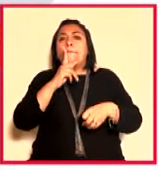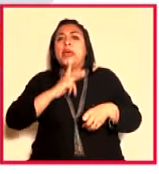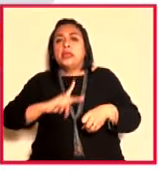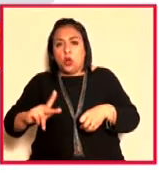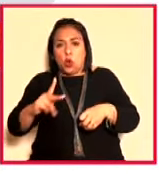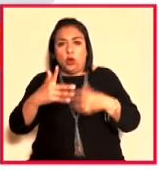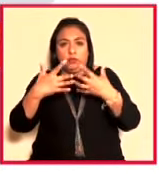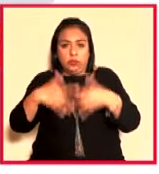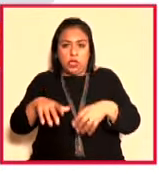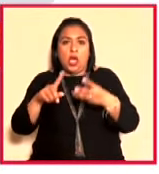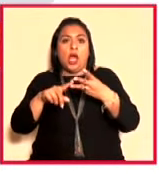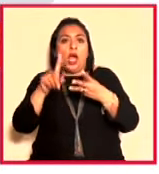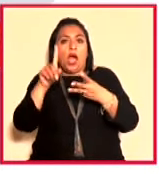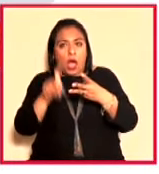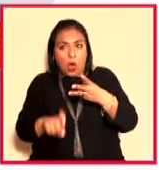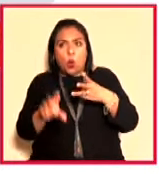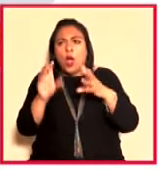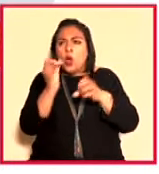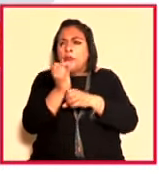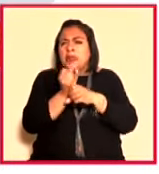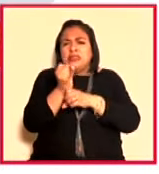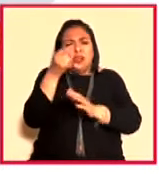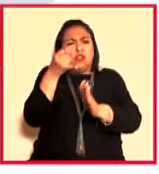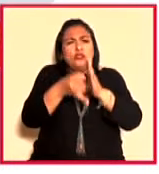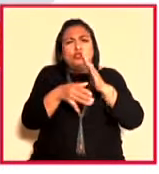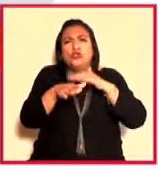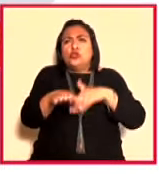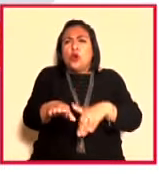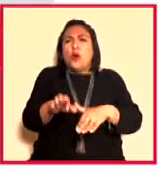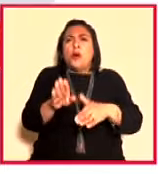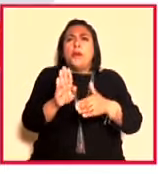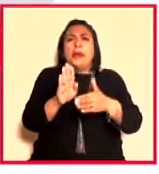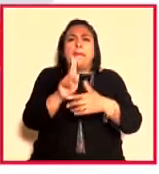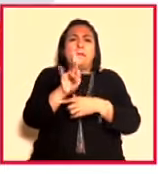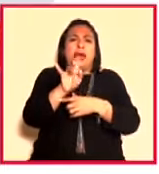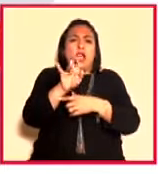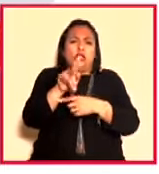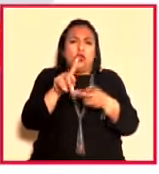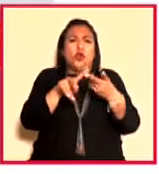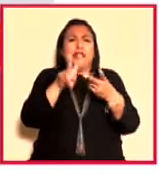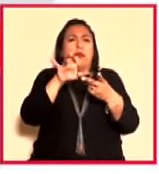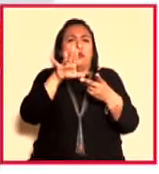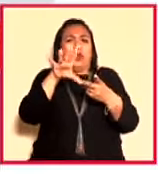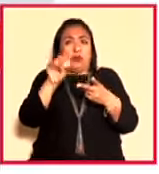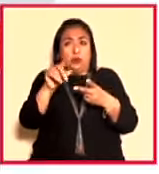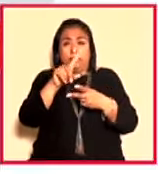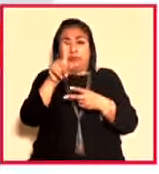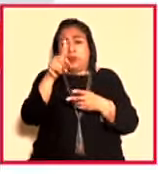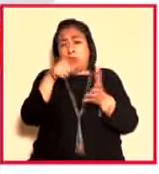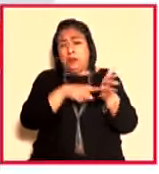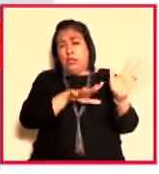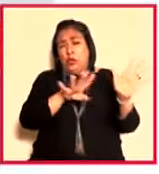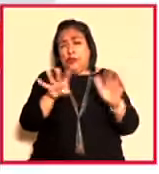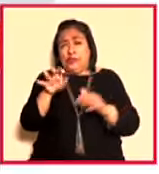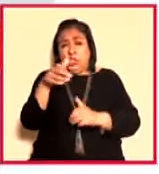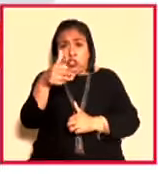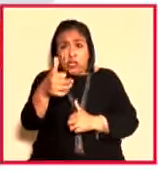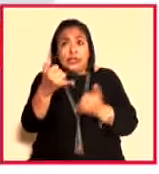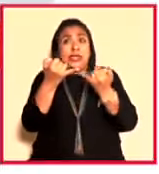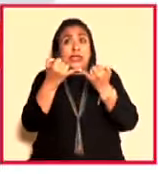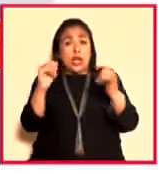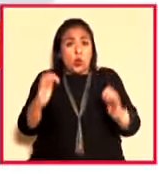agua, o realizar estudios a fondo de vulcanología y paleontología. Fue hasta 1906 que se inauguró el